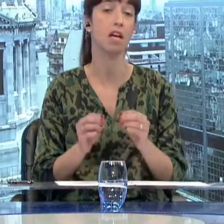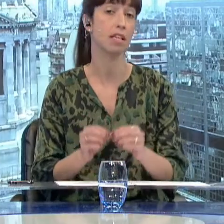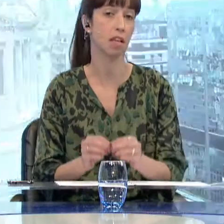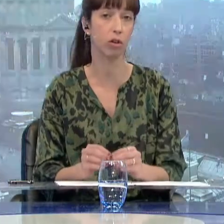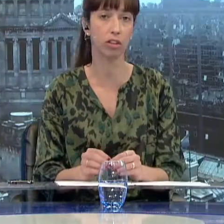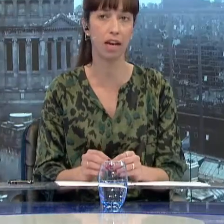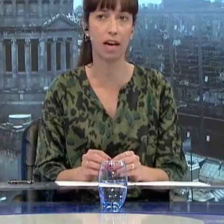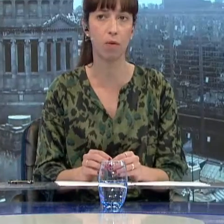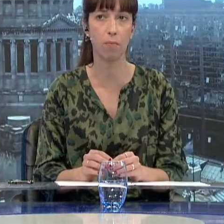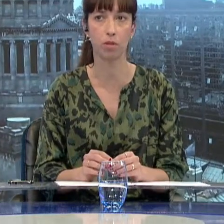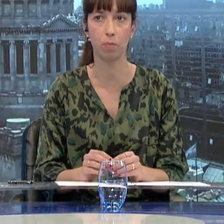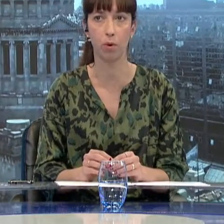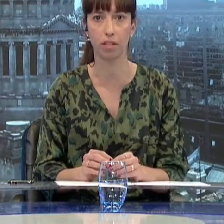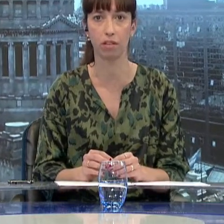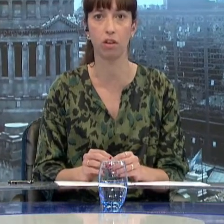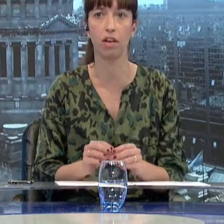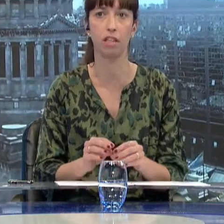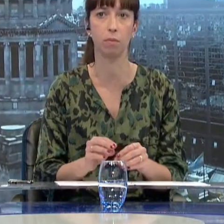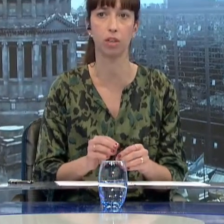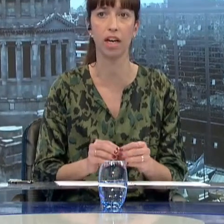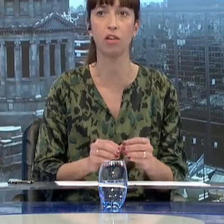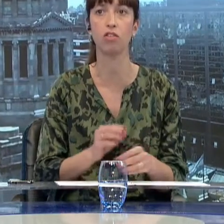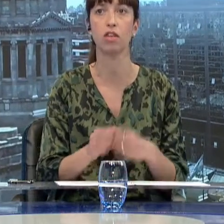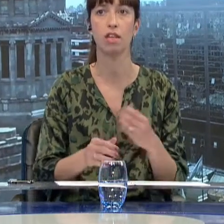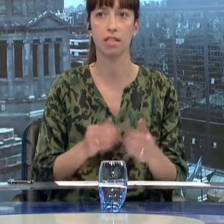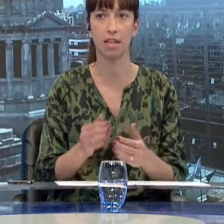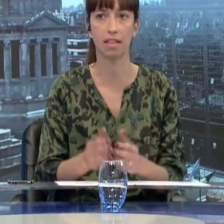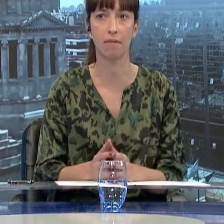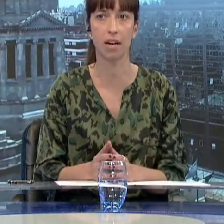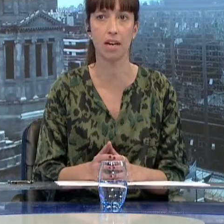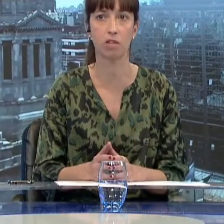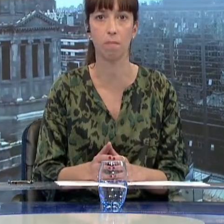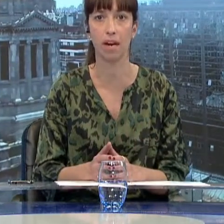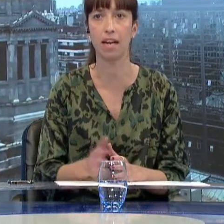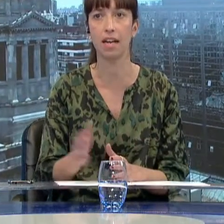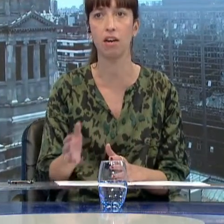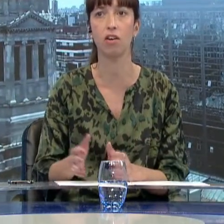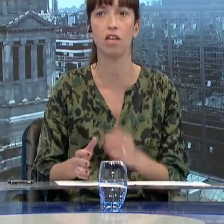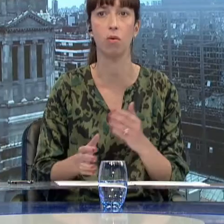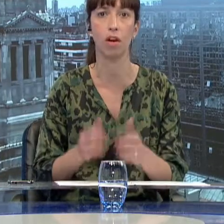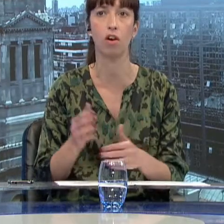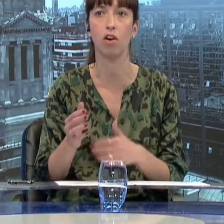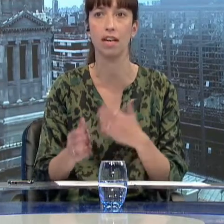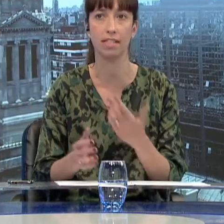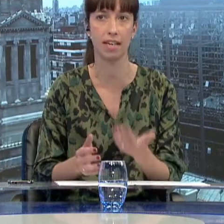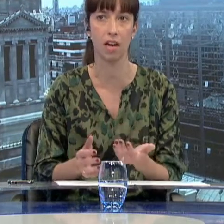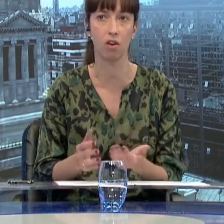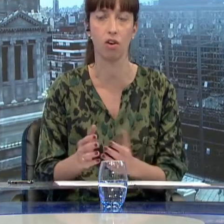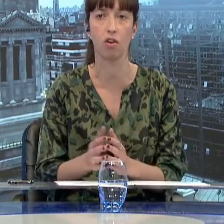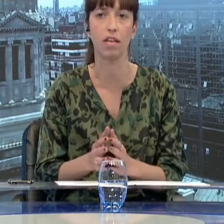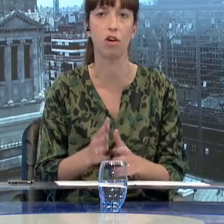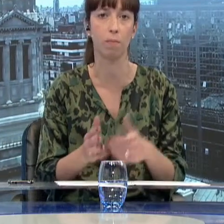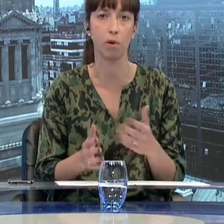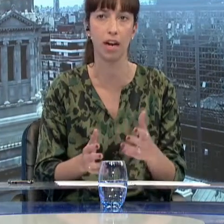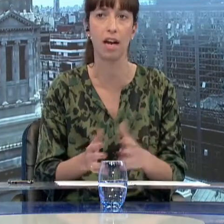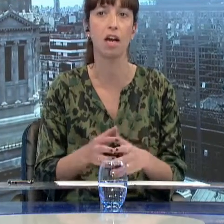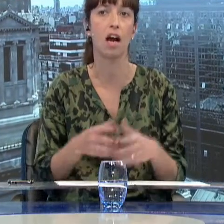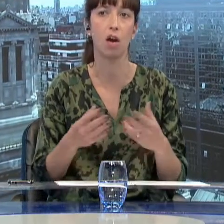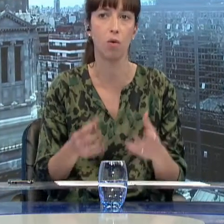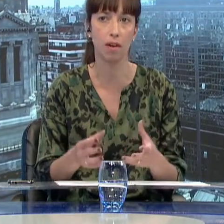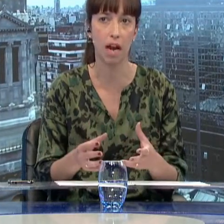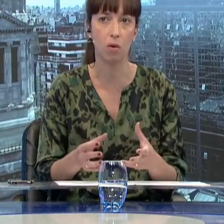posible, se vota un presupuesto en diputados, se trabaja eso en paralelo y luego el Senado lo